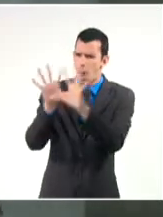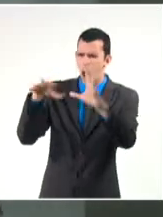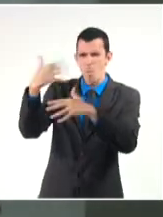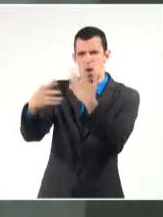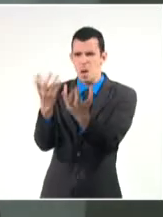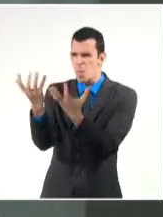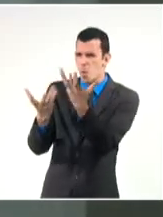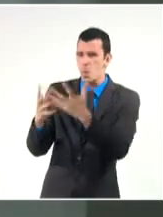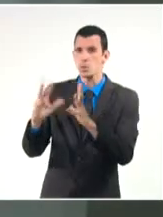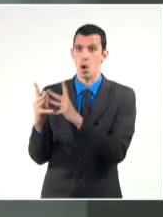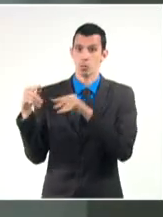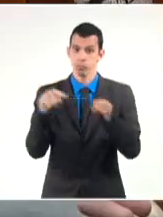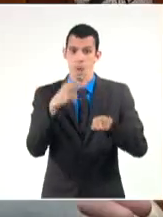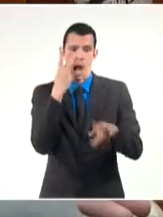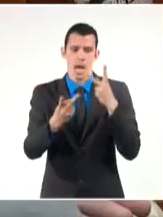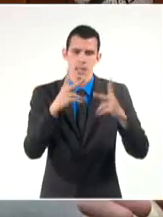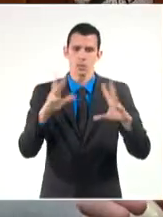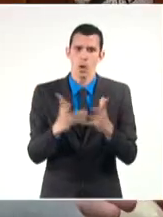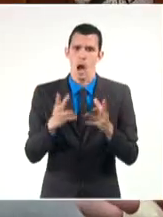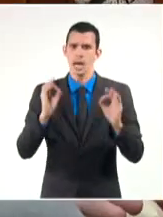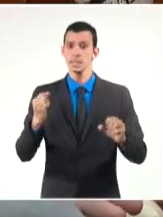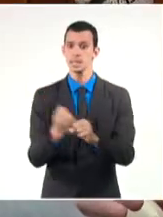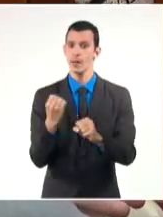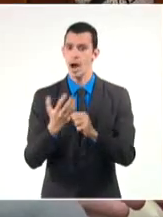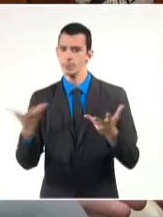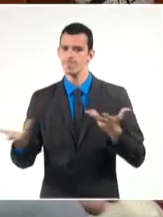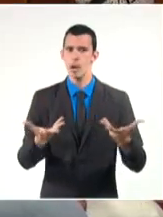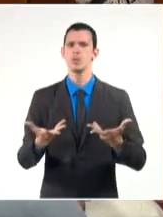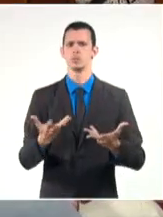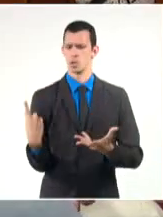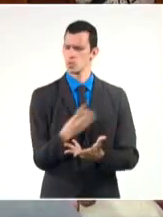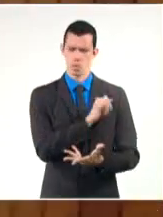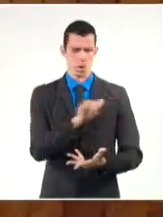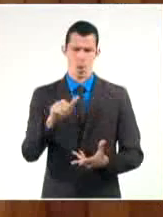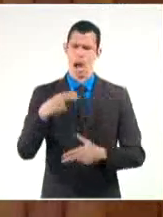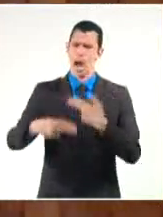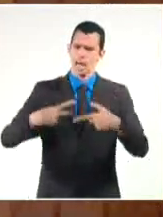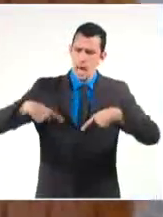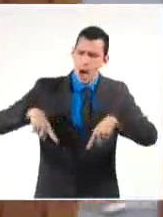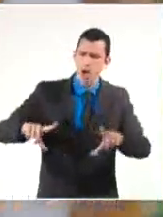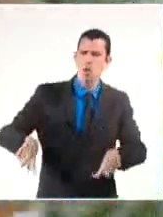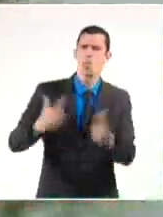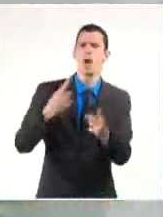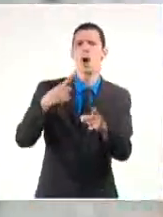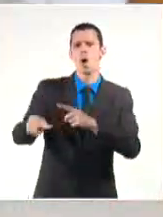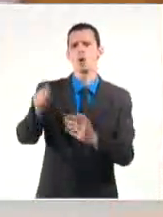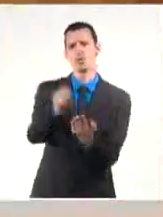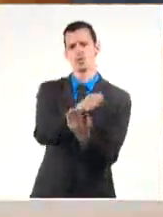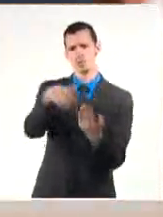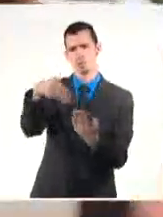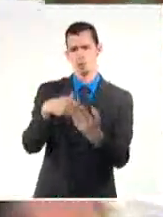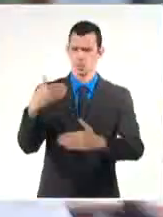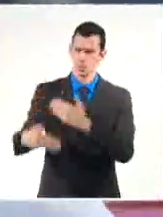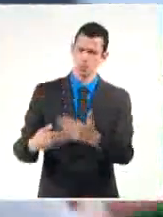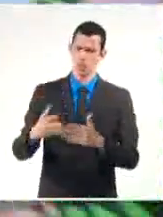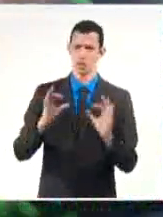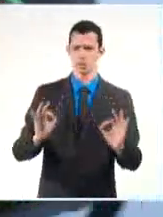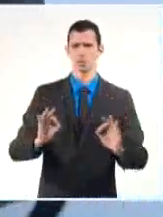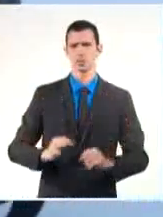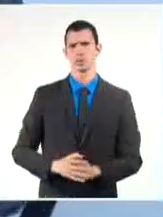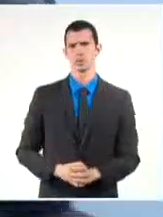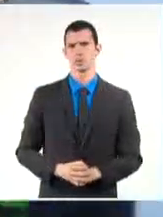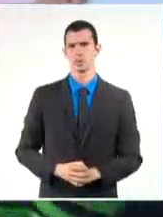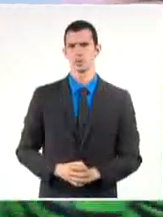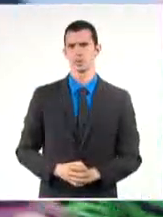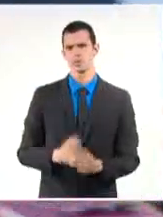a ocurrir con la participación de nuestros trabajadores en sus áreas de residencia. Sus más reconocidos profesionales